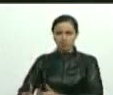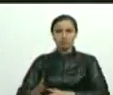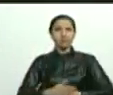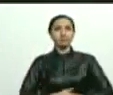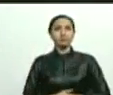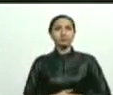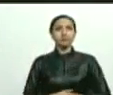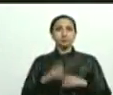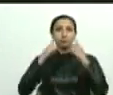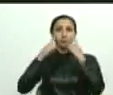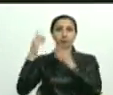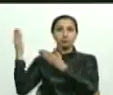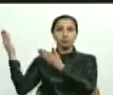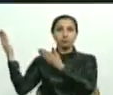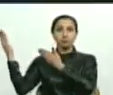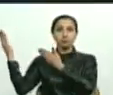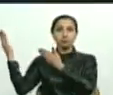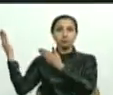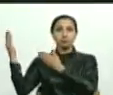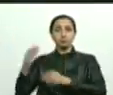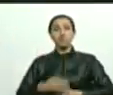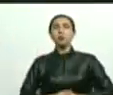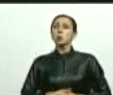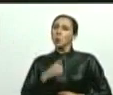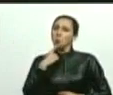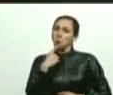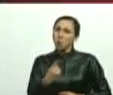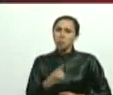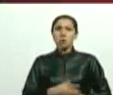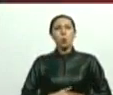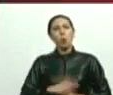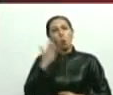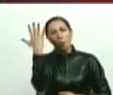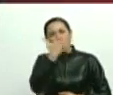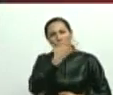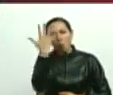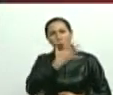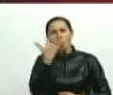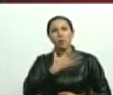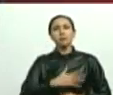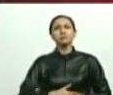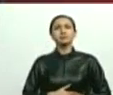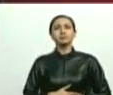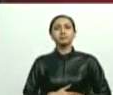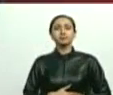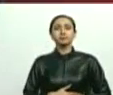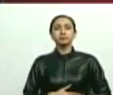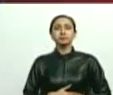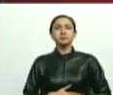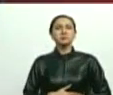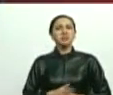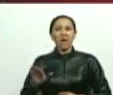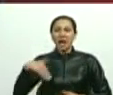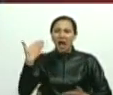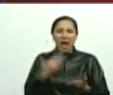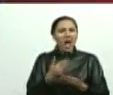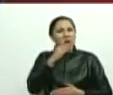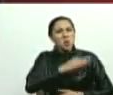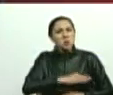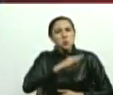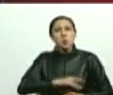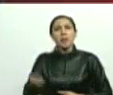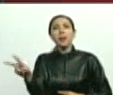no sé, y cuando lo digo es porque tengo alguna duda, no sé hasta dónde la sociedad